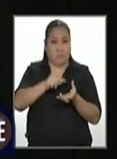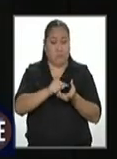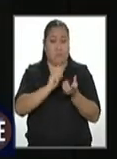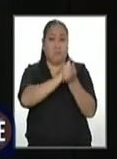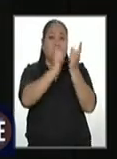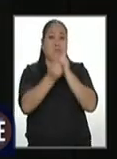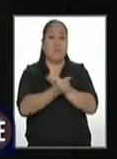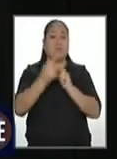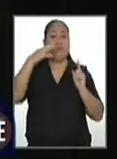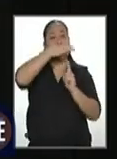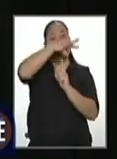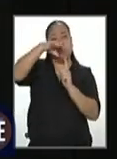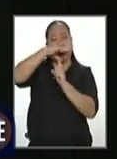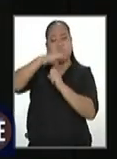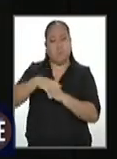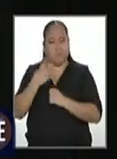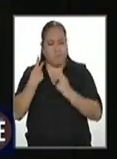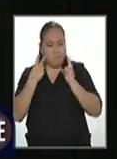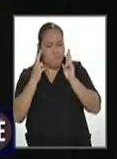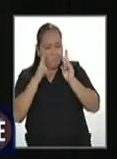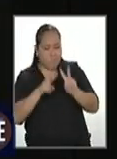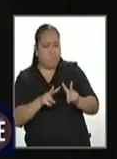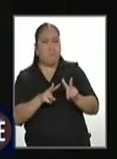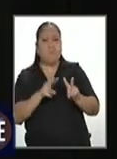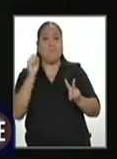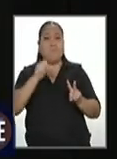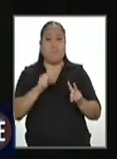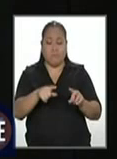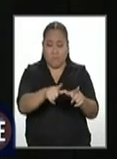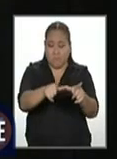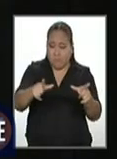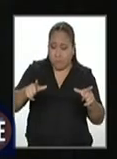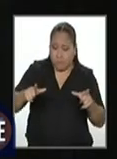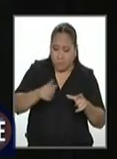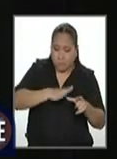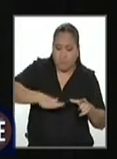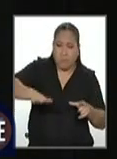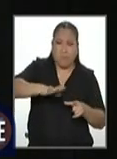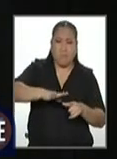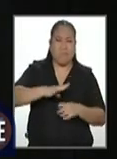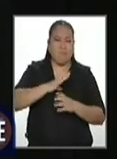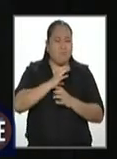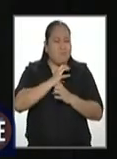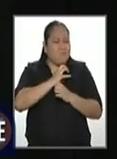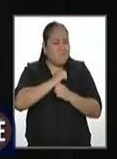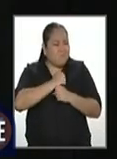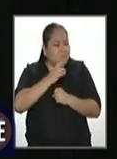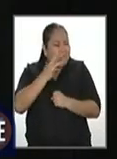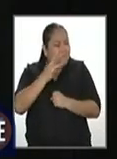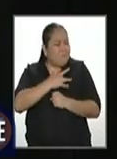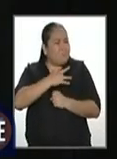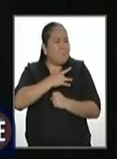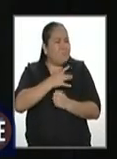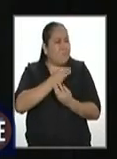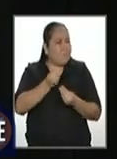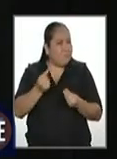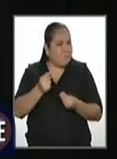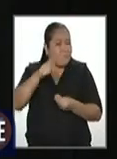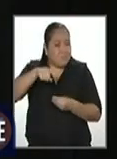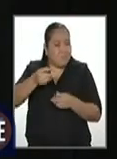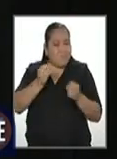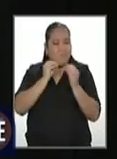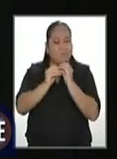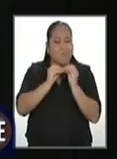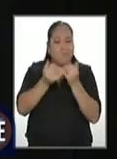climático, y nos han hecho ver que nuestro territorio sufrirá mucho más si no lo intervenimos.